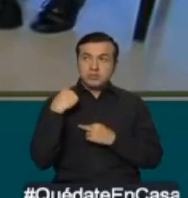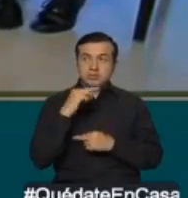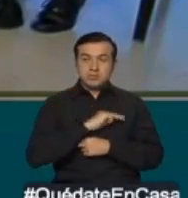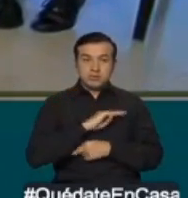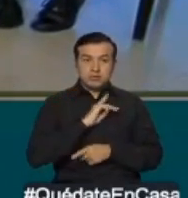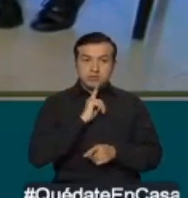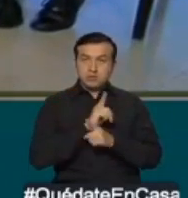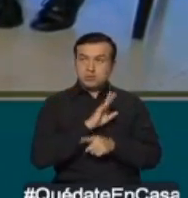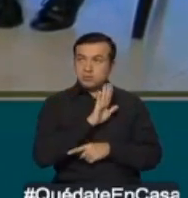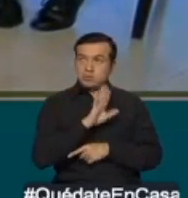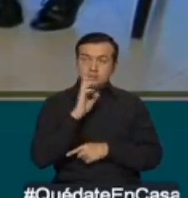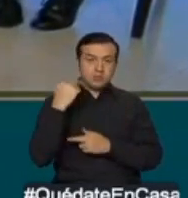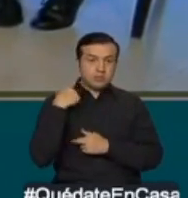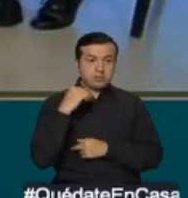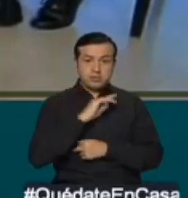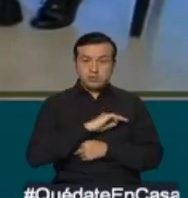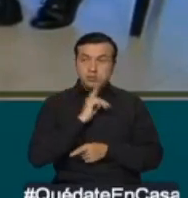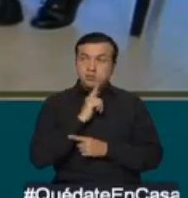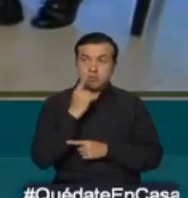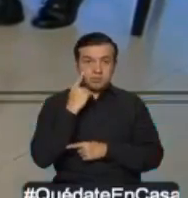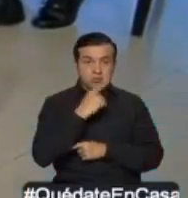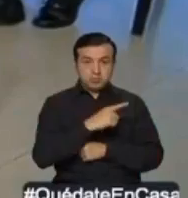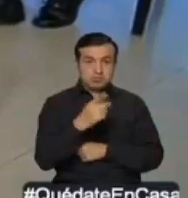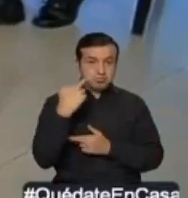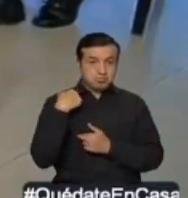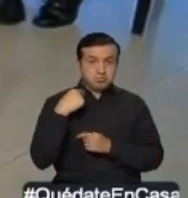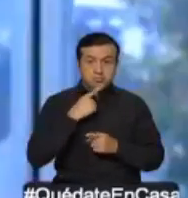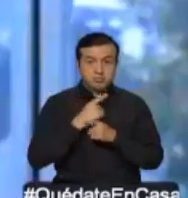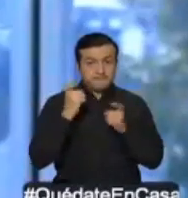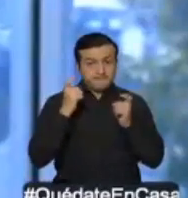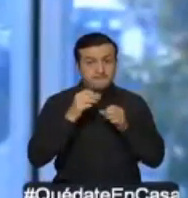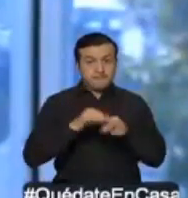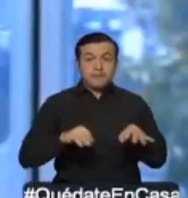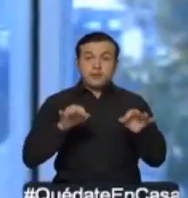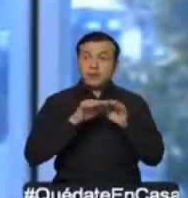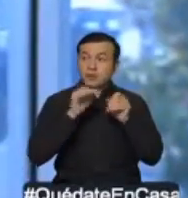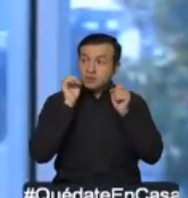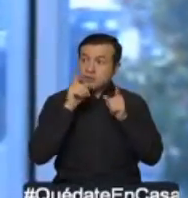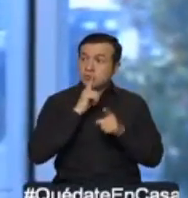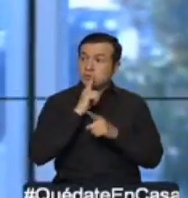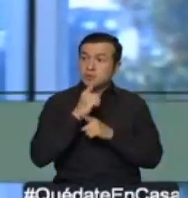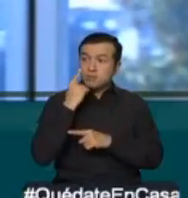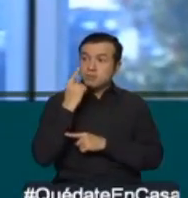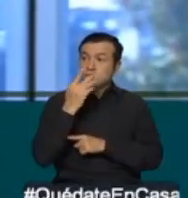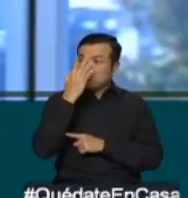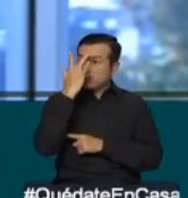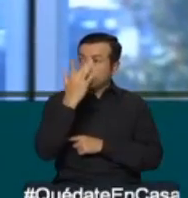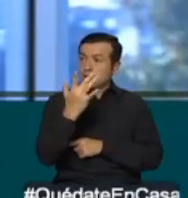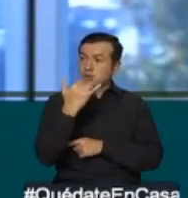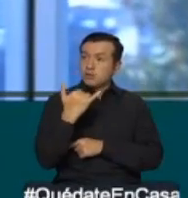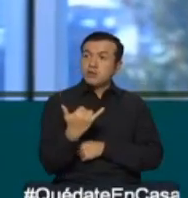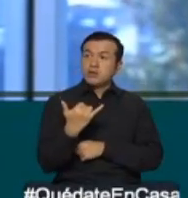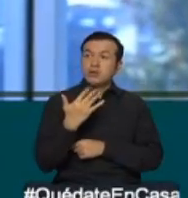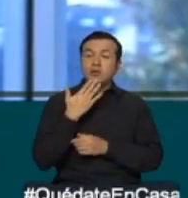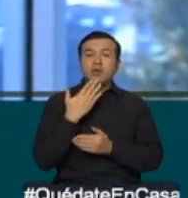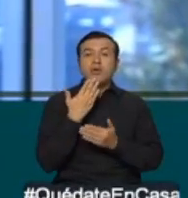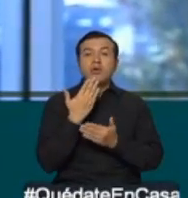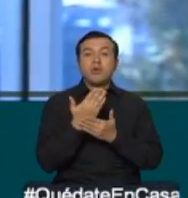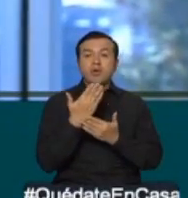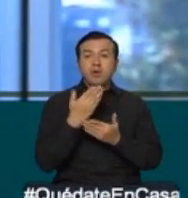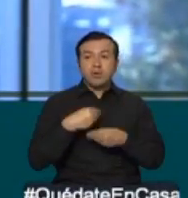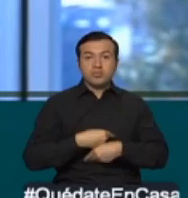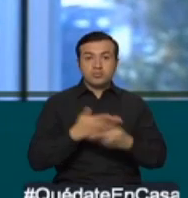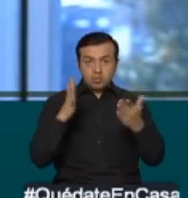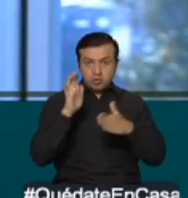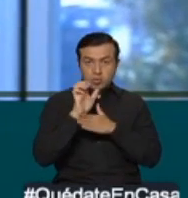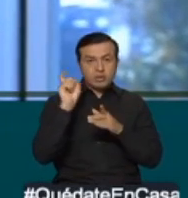autónomos descentralizados ellos tienen la responsabilidad de hacer una vigilancia estricta porque obviamente no podemos desabastecer